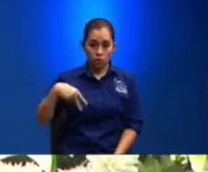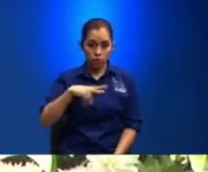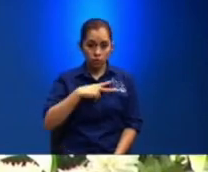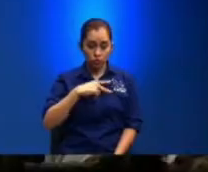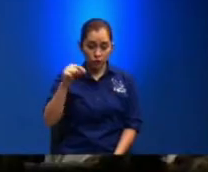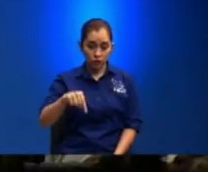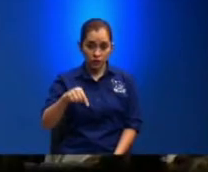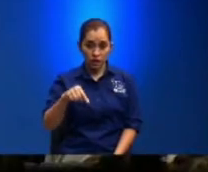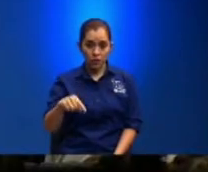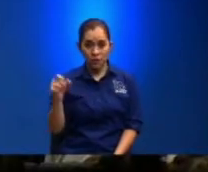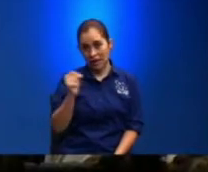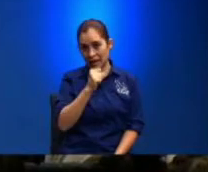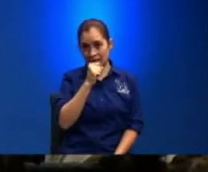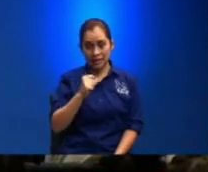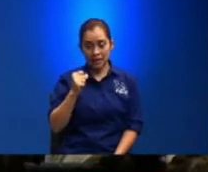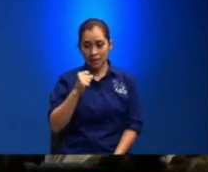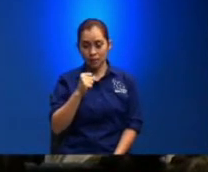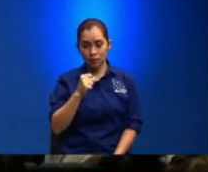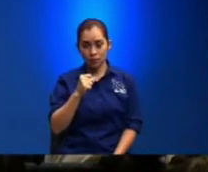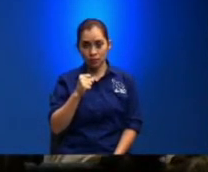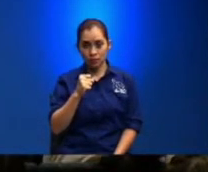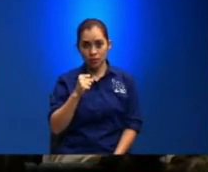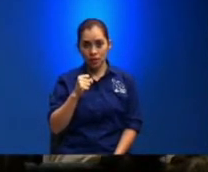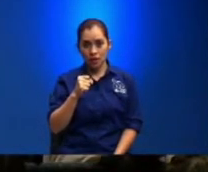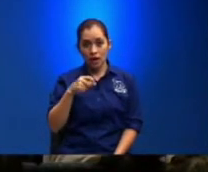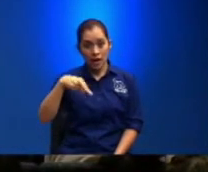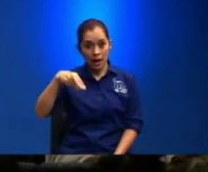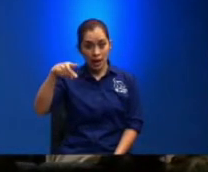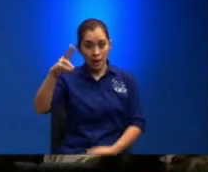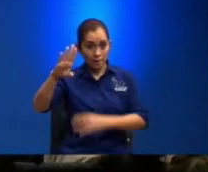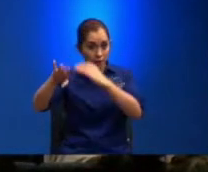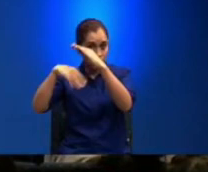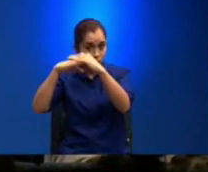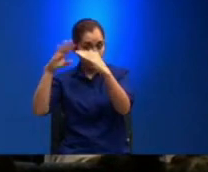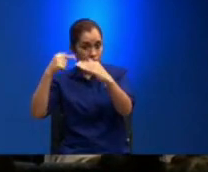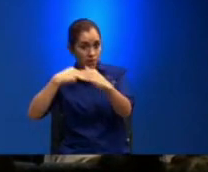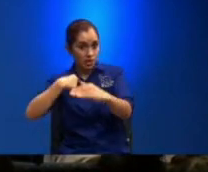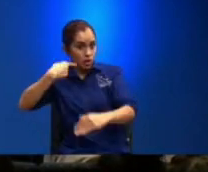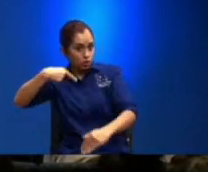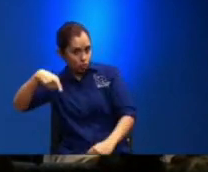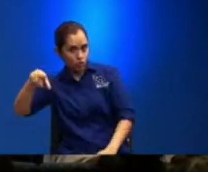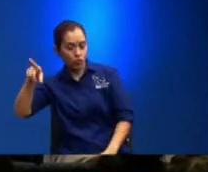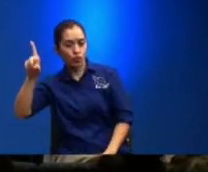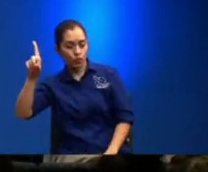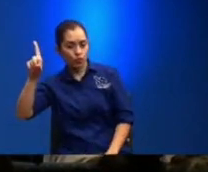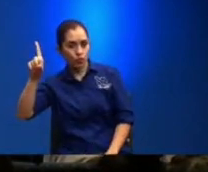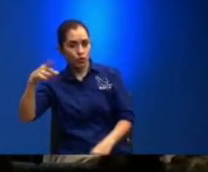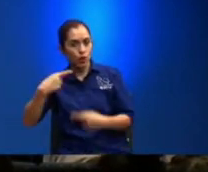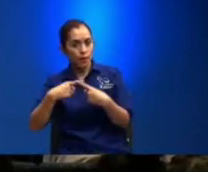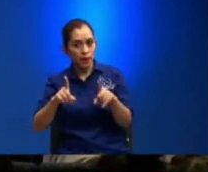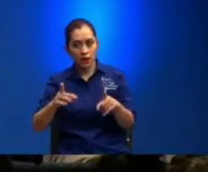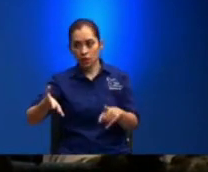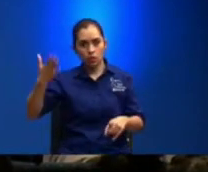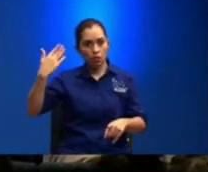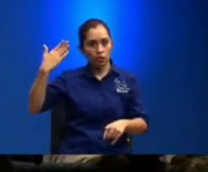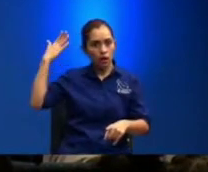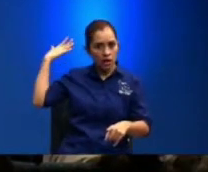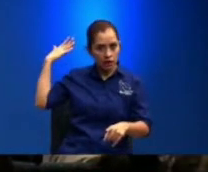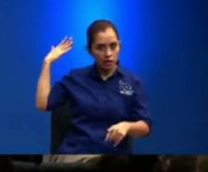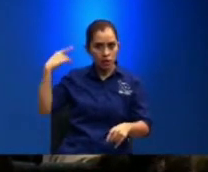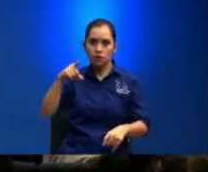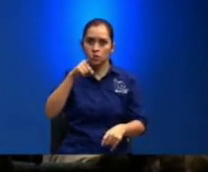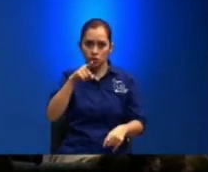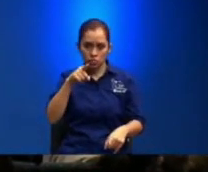tátara tátara pero antes decía camino al infierno